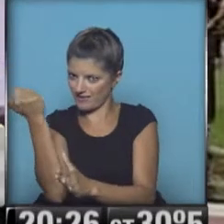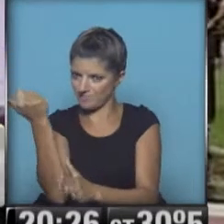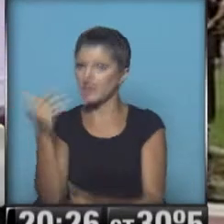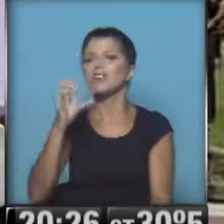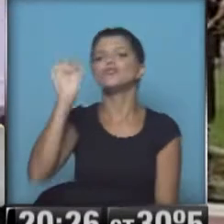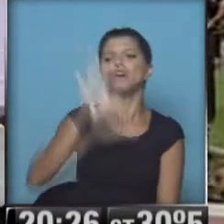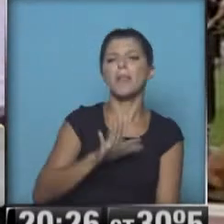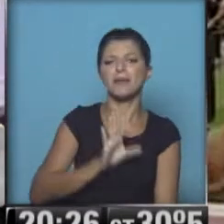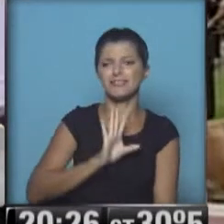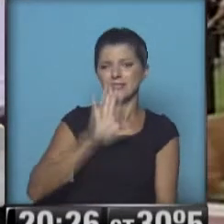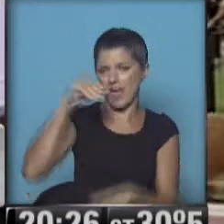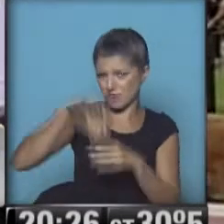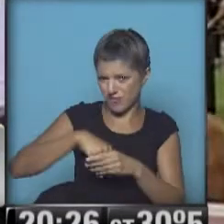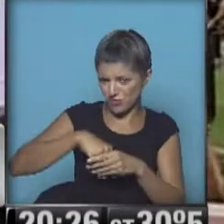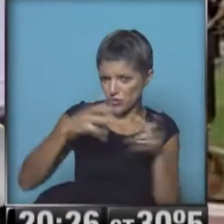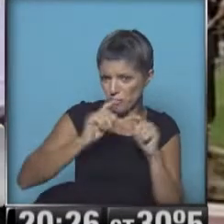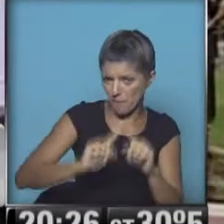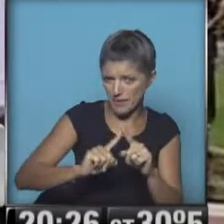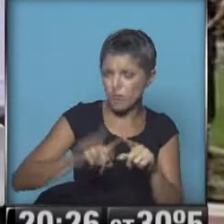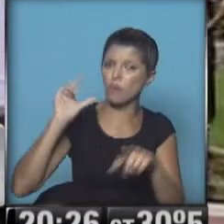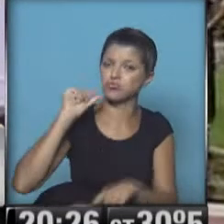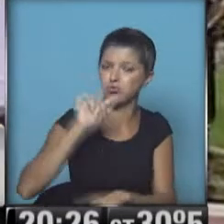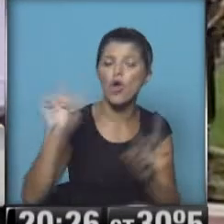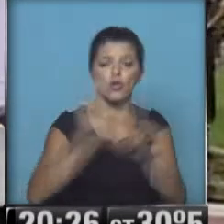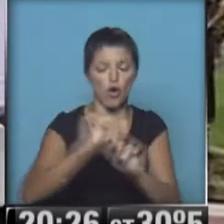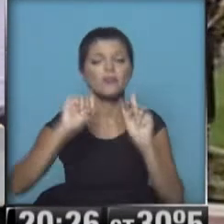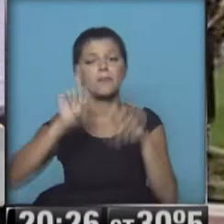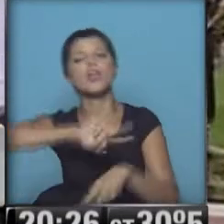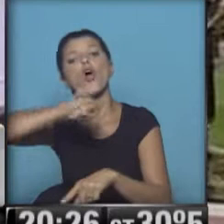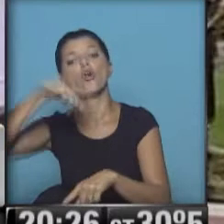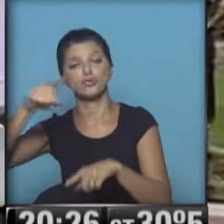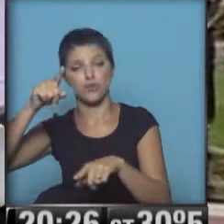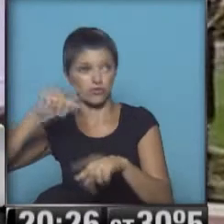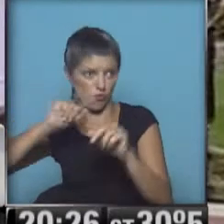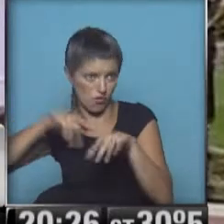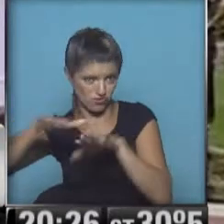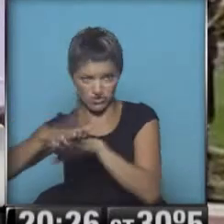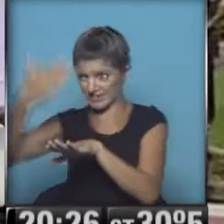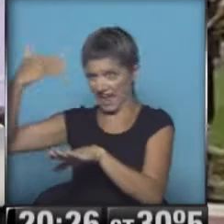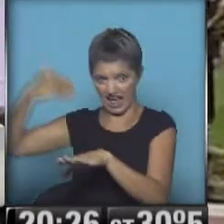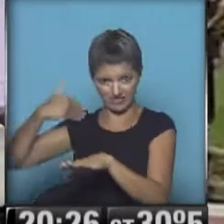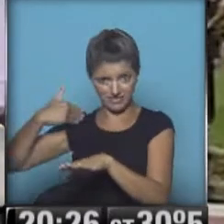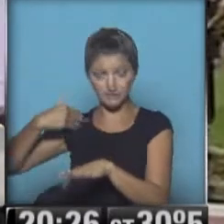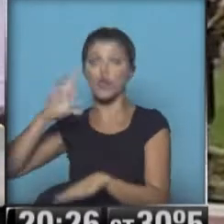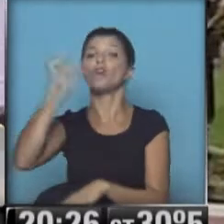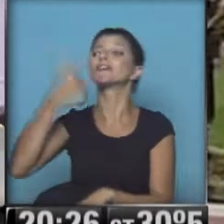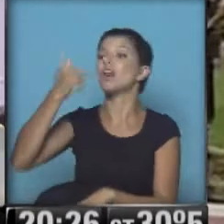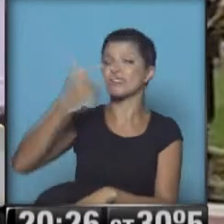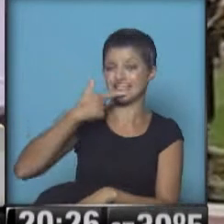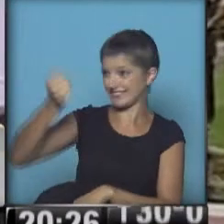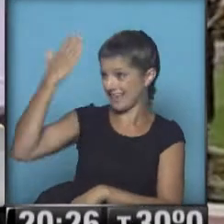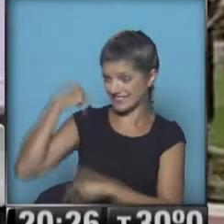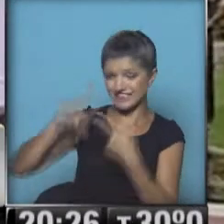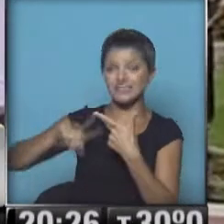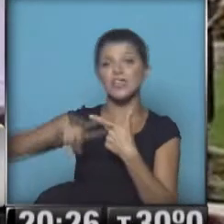solamente de adentro, sino que se pliegan también, como lo hicieron en otras oportunidades, como lo hicieron con Rosas, también con